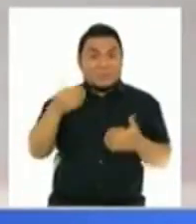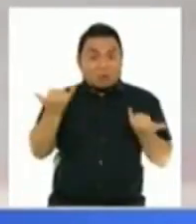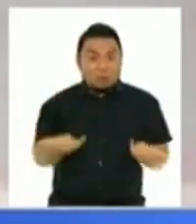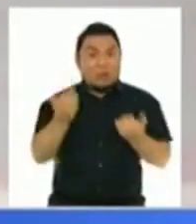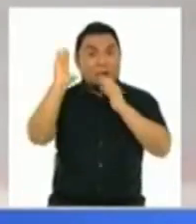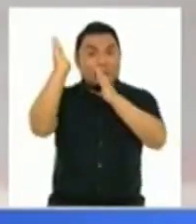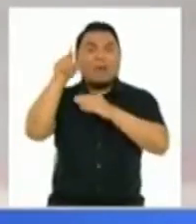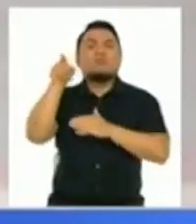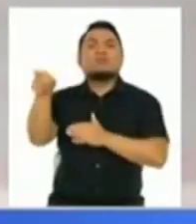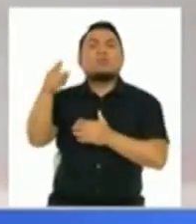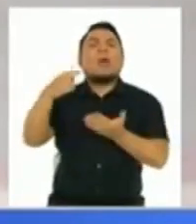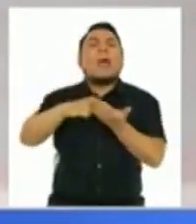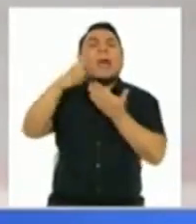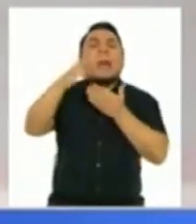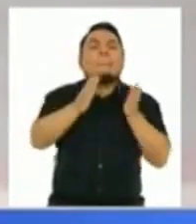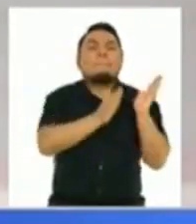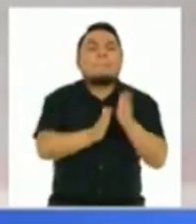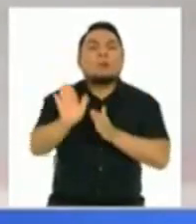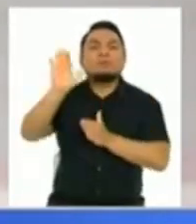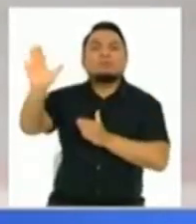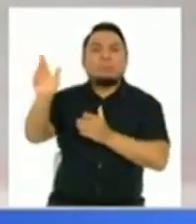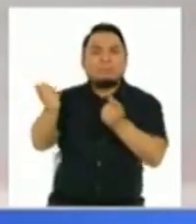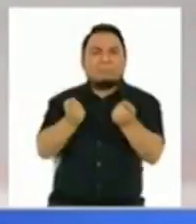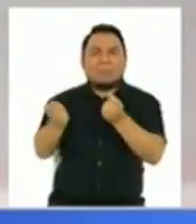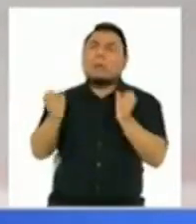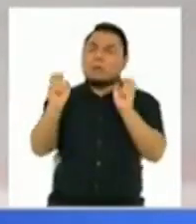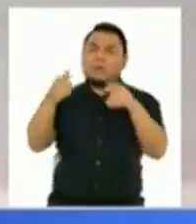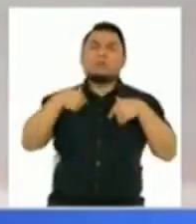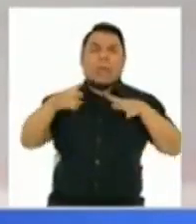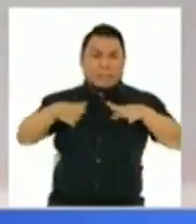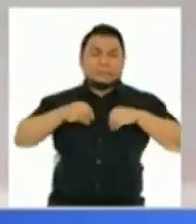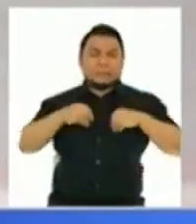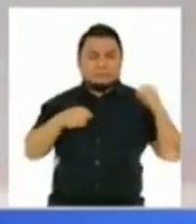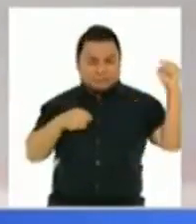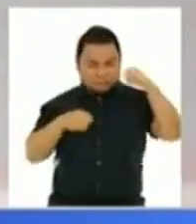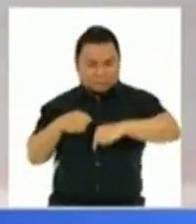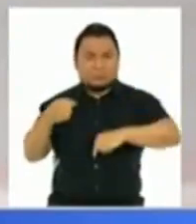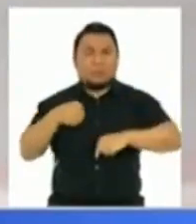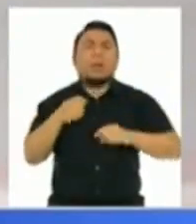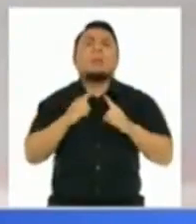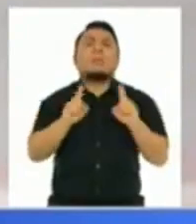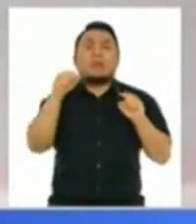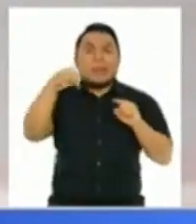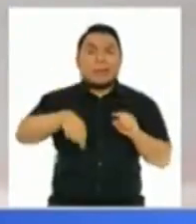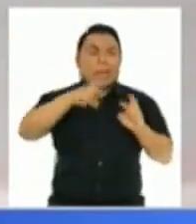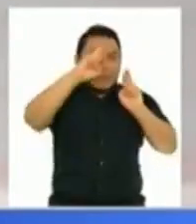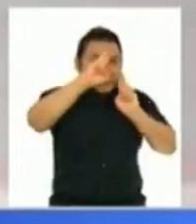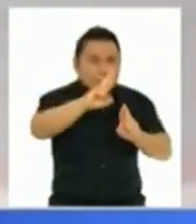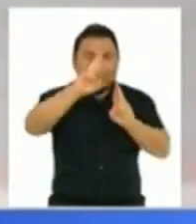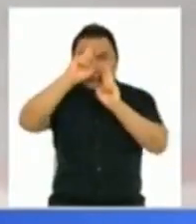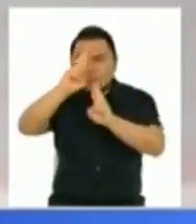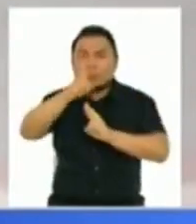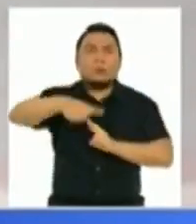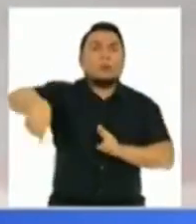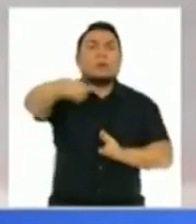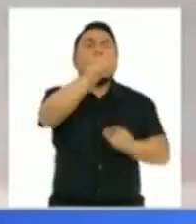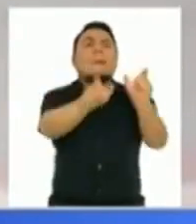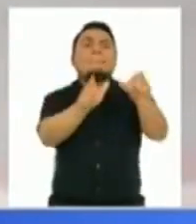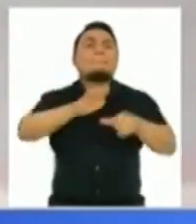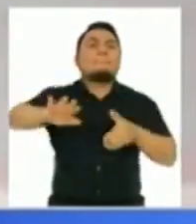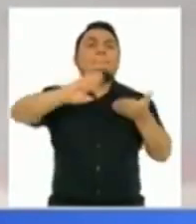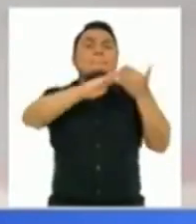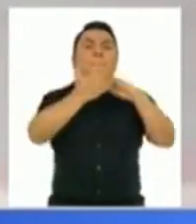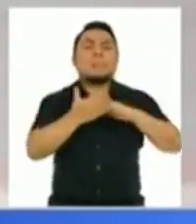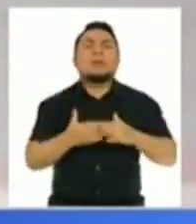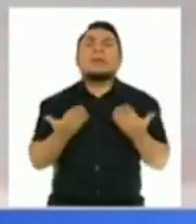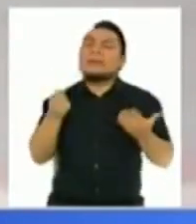importa, porque aquí lo que se tiene que dar es el respeto a los ciudadanos. Y eso es lo que usted tiene